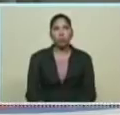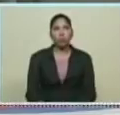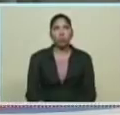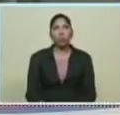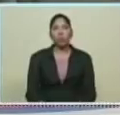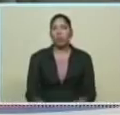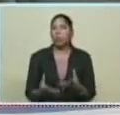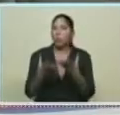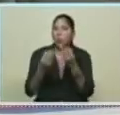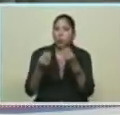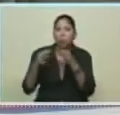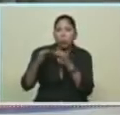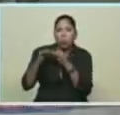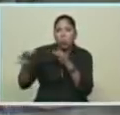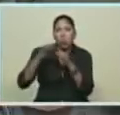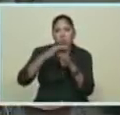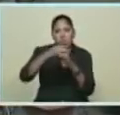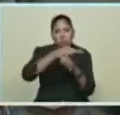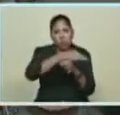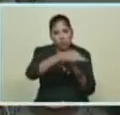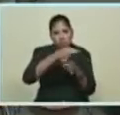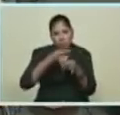de los municipios capitales del país.